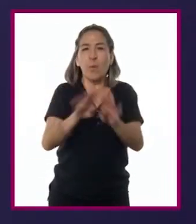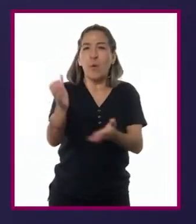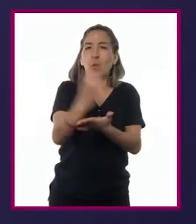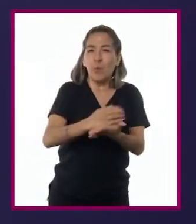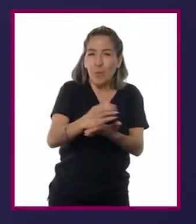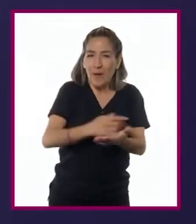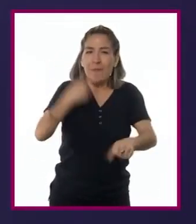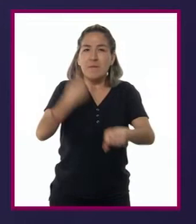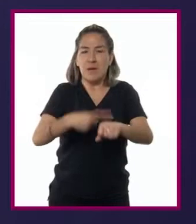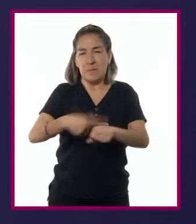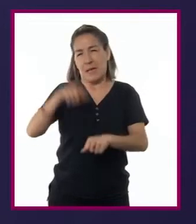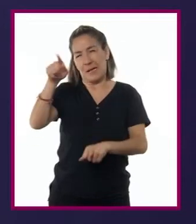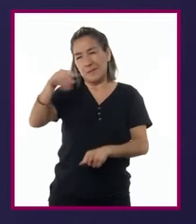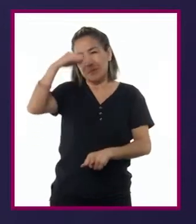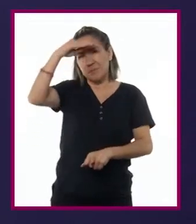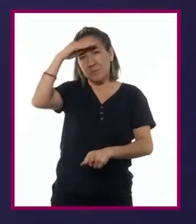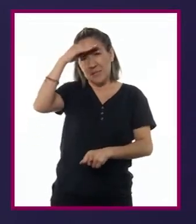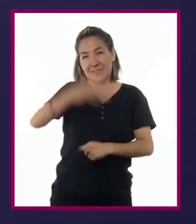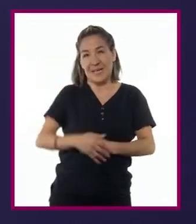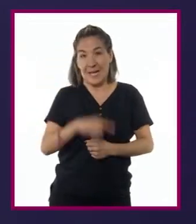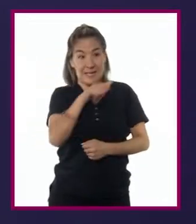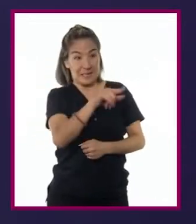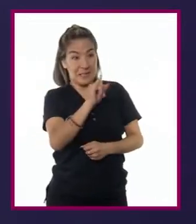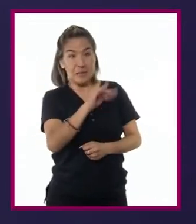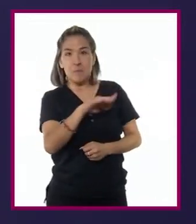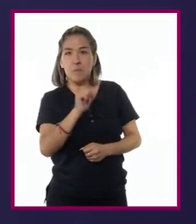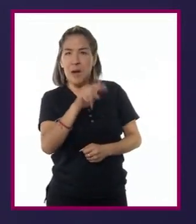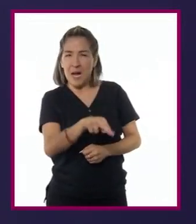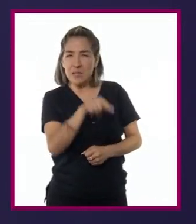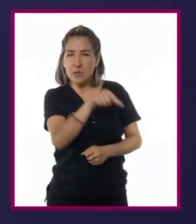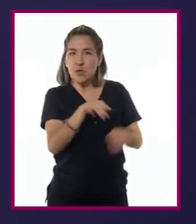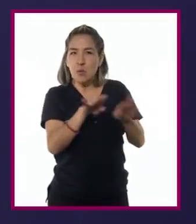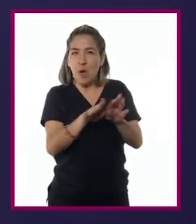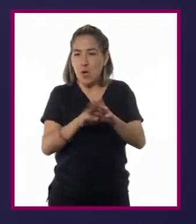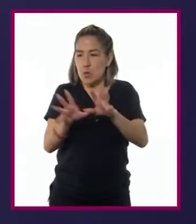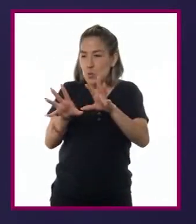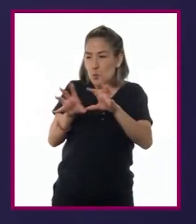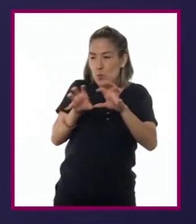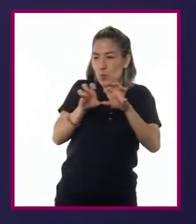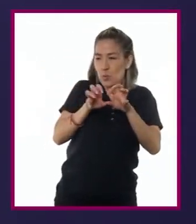supuso que si los imanes atraían el hierro,